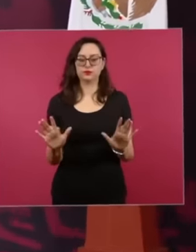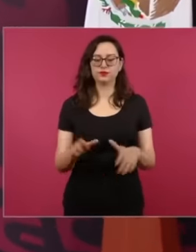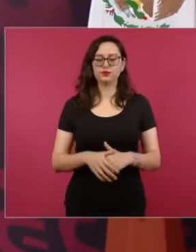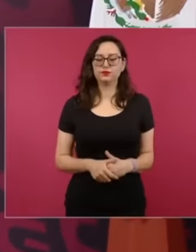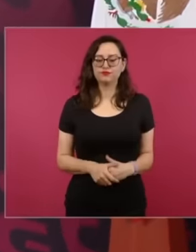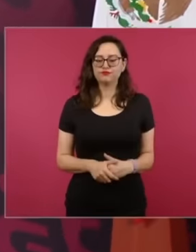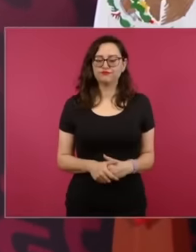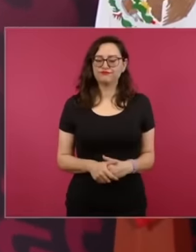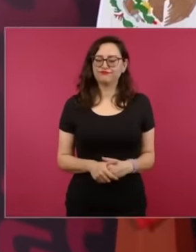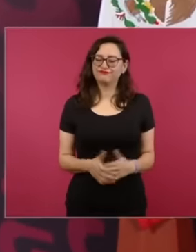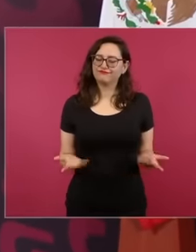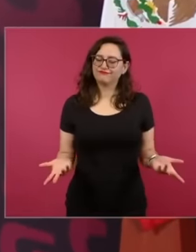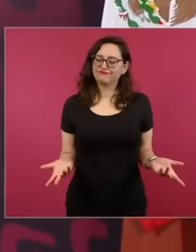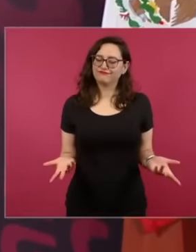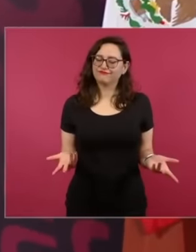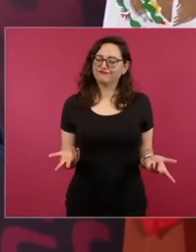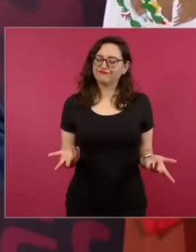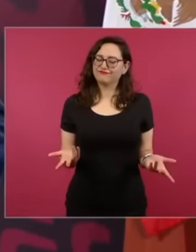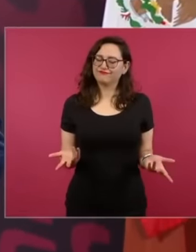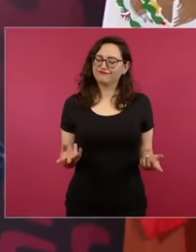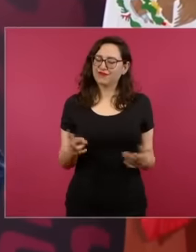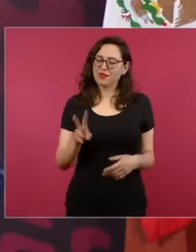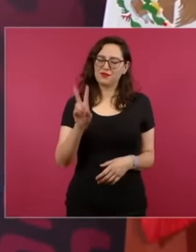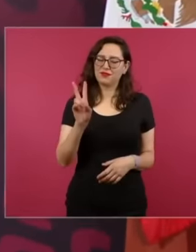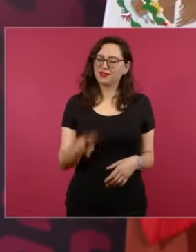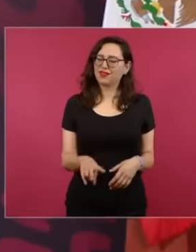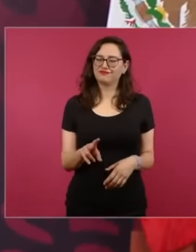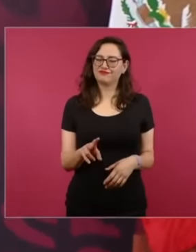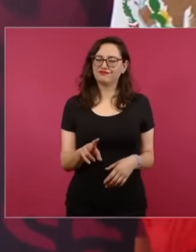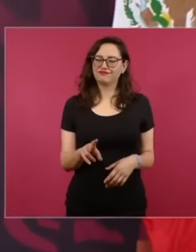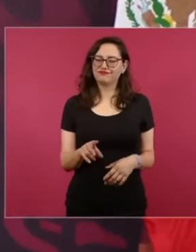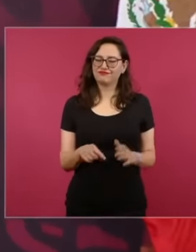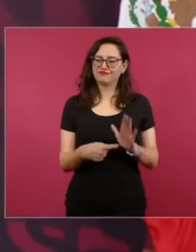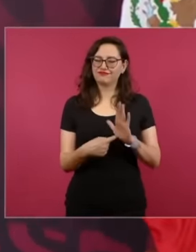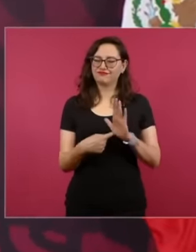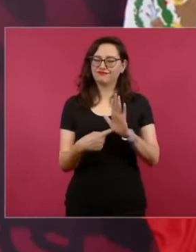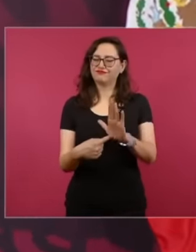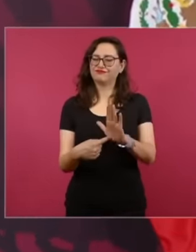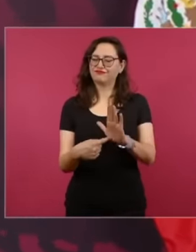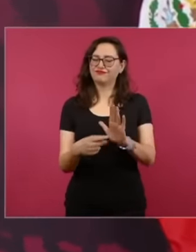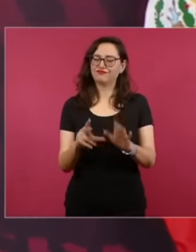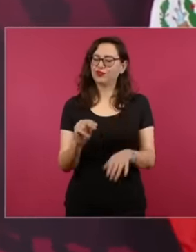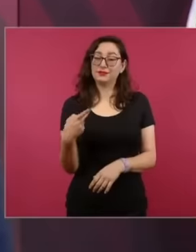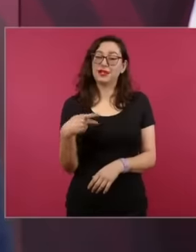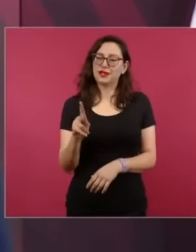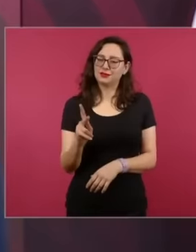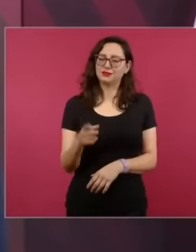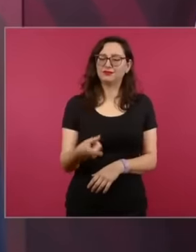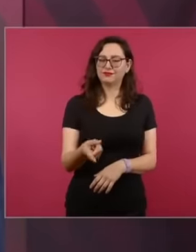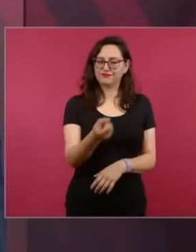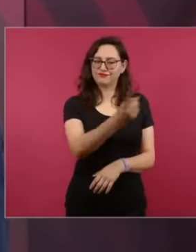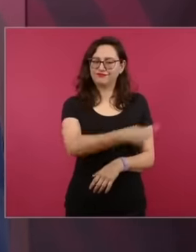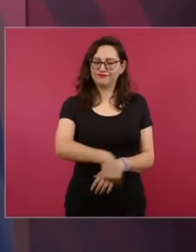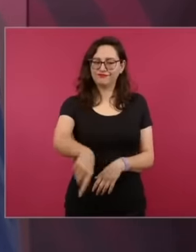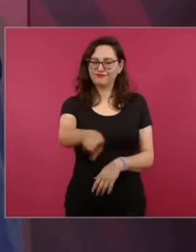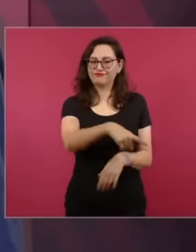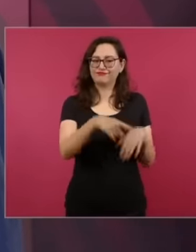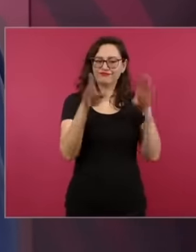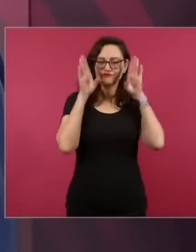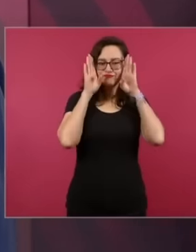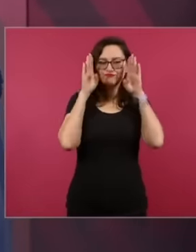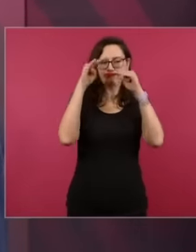Con todo respeto, son muy mentirosos los del bloque conservador y